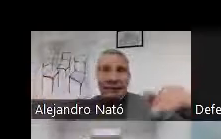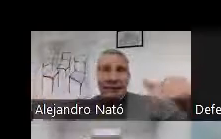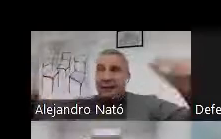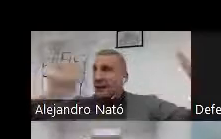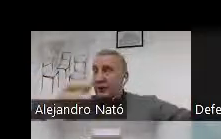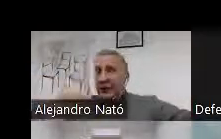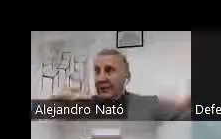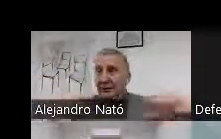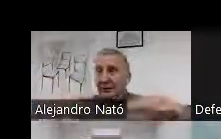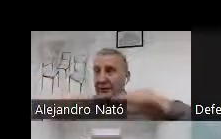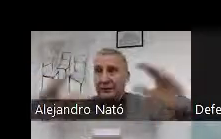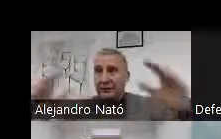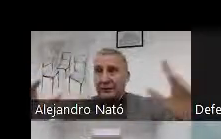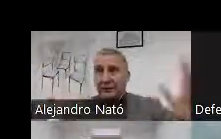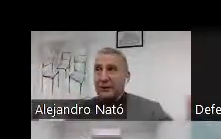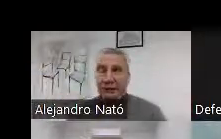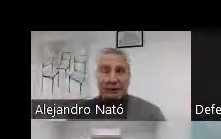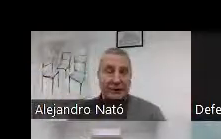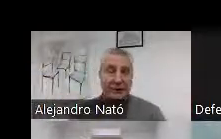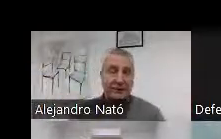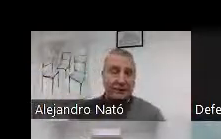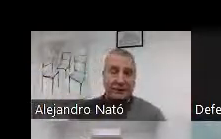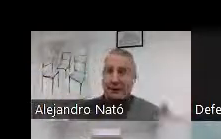la FARC y el gobierno.